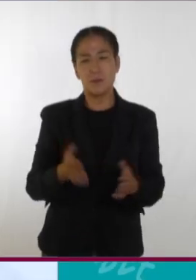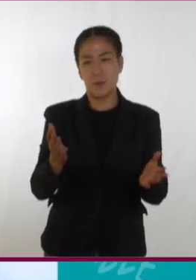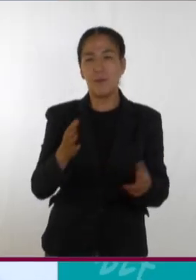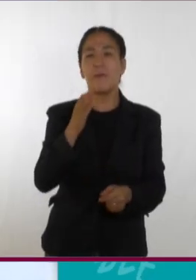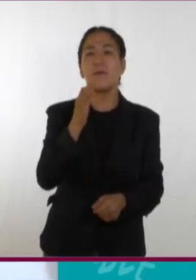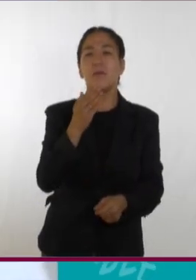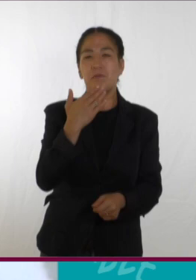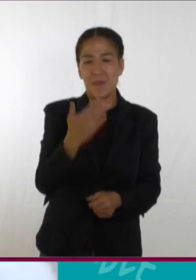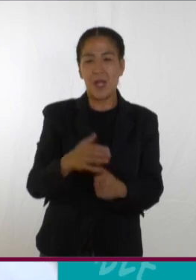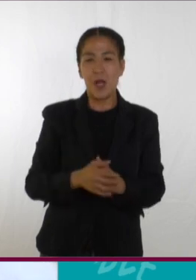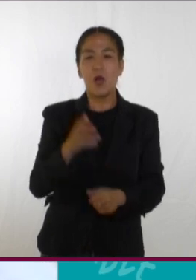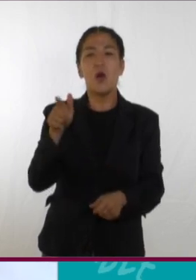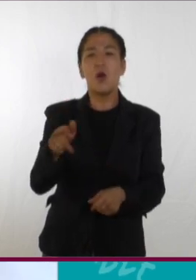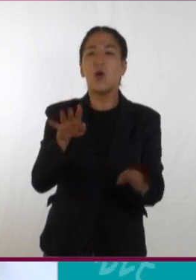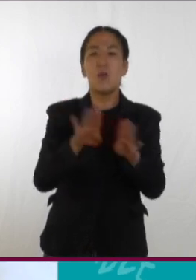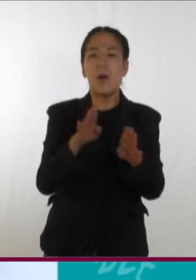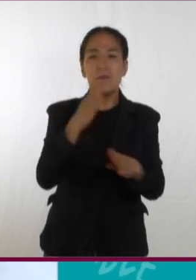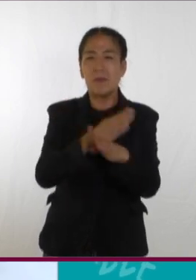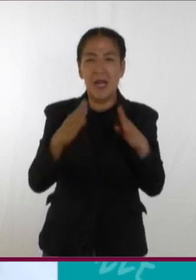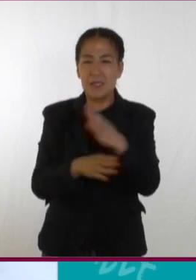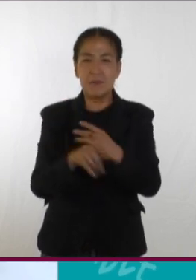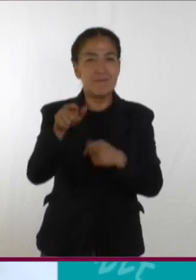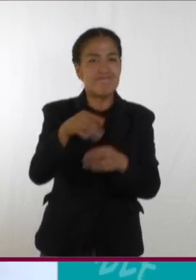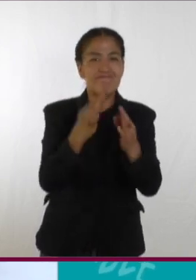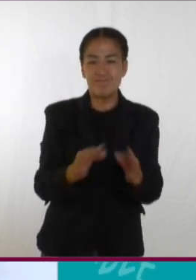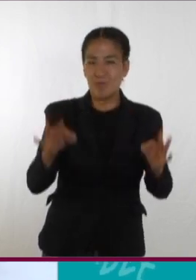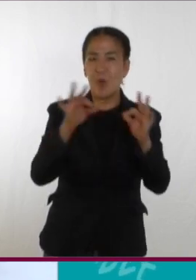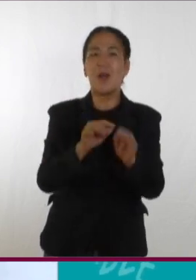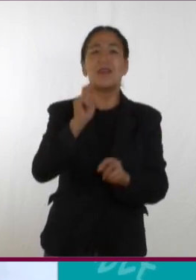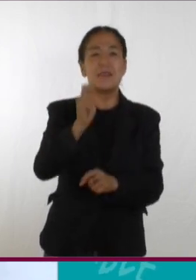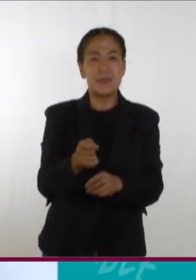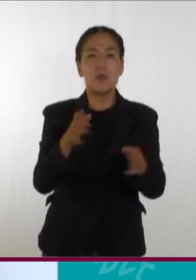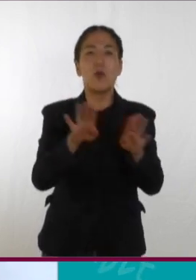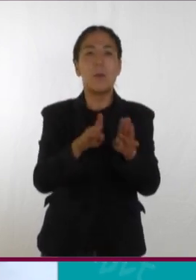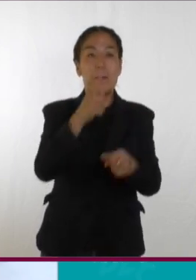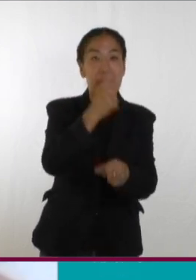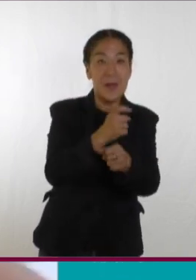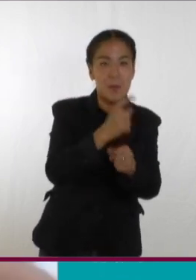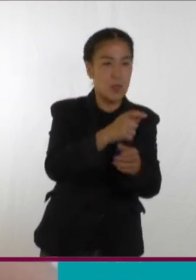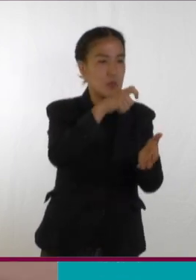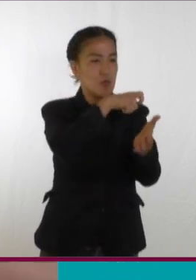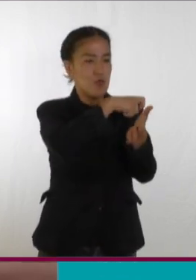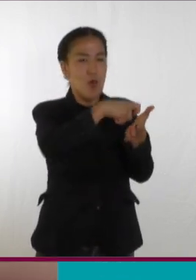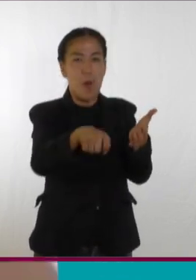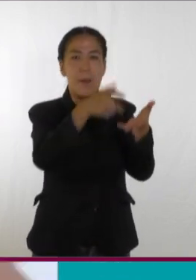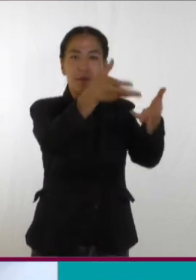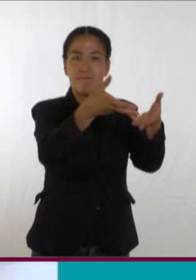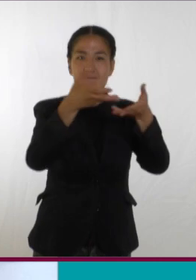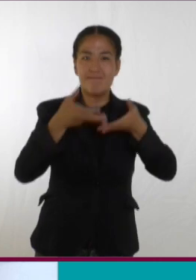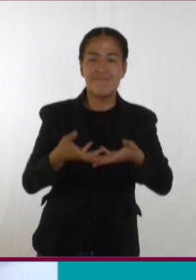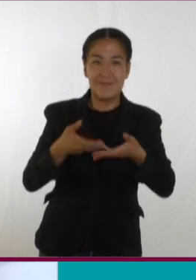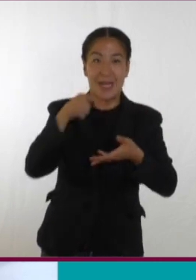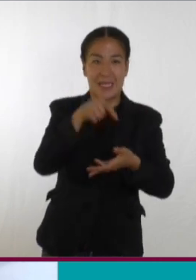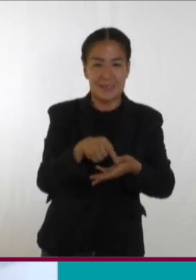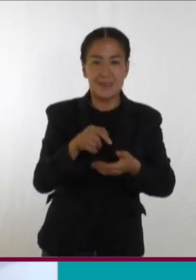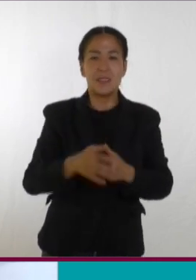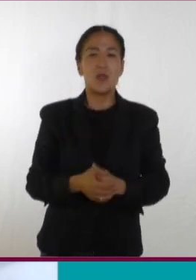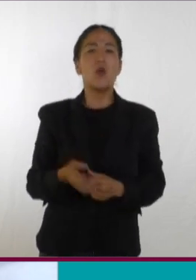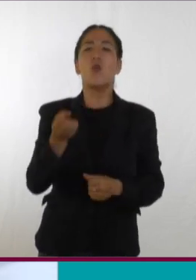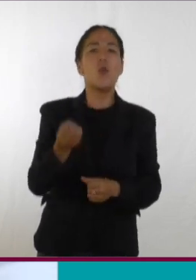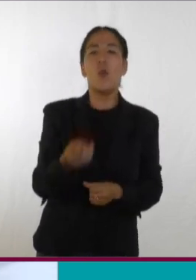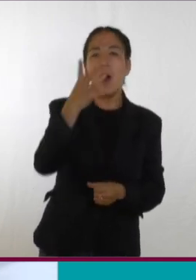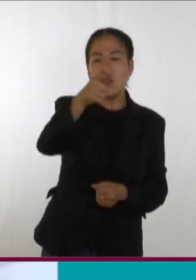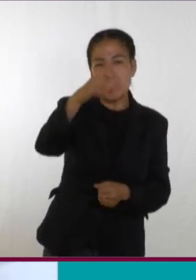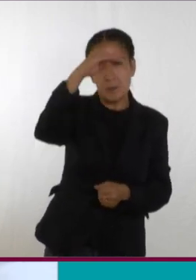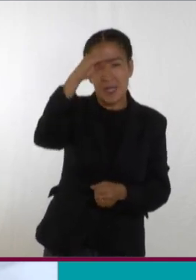Ok, como bien te puedes dar cuenta, la materia prima es principal, ¿no? Tenemos que hacer la compra desde la